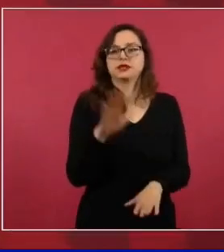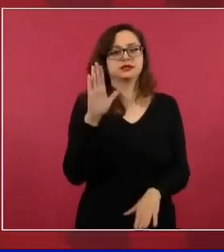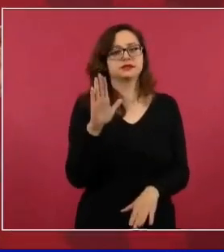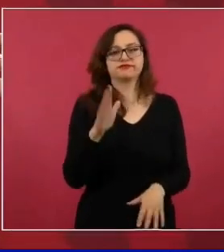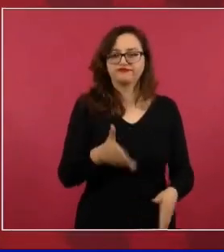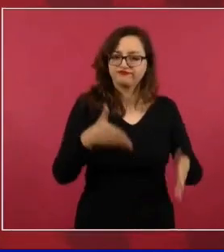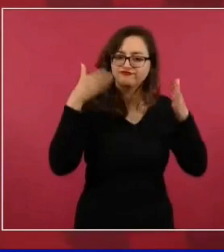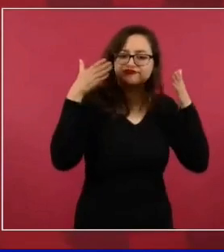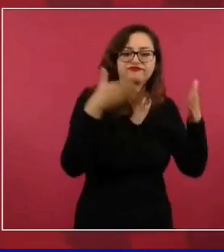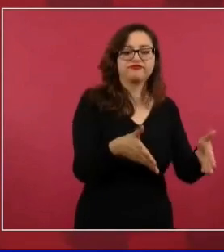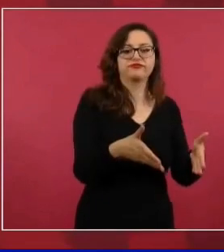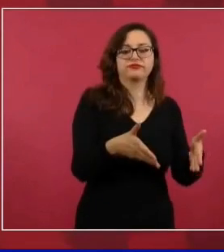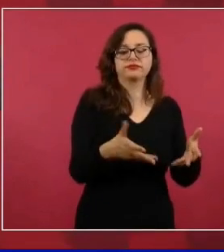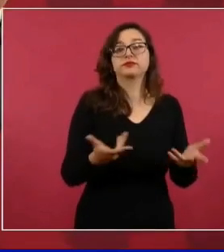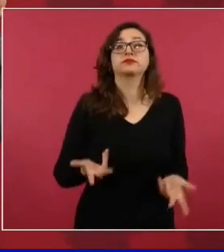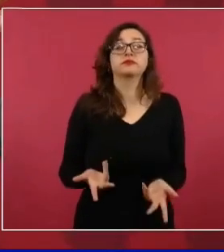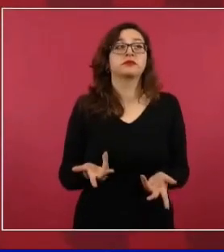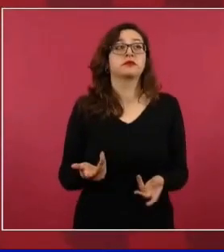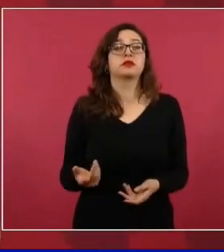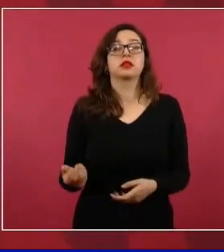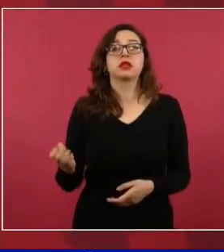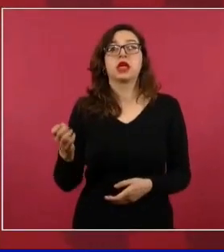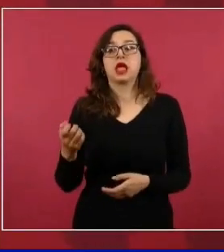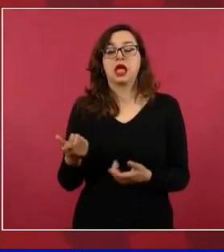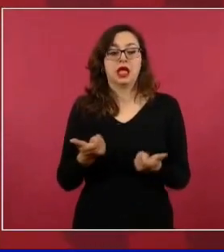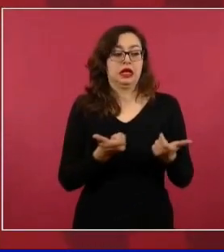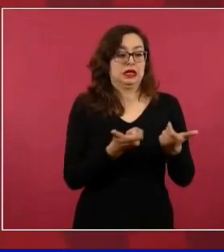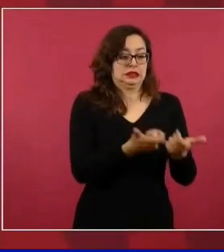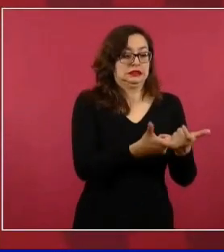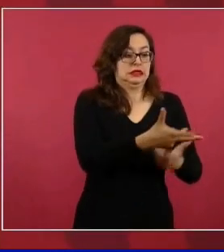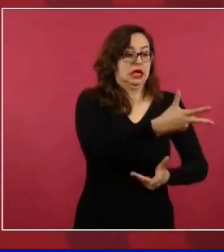Separar el poder económico del poder político,